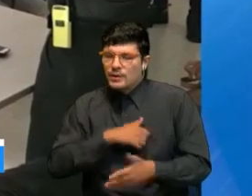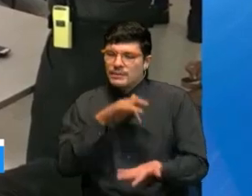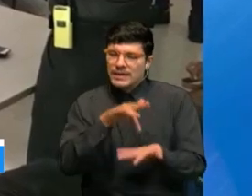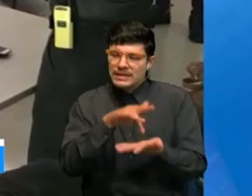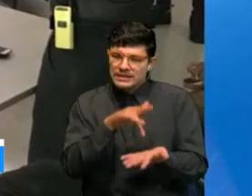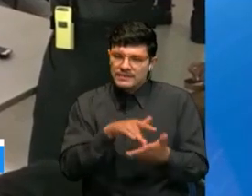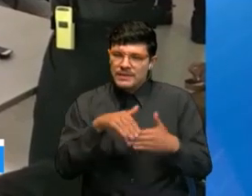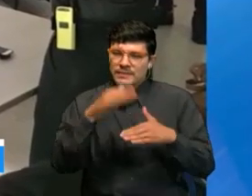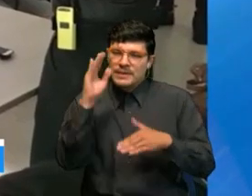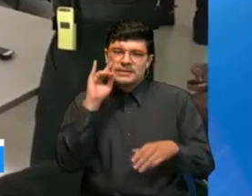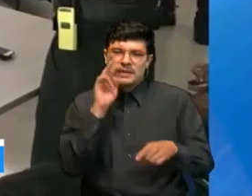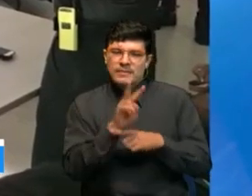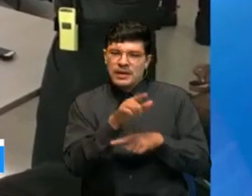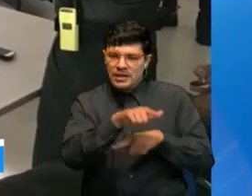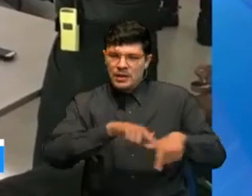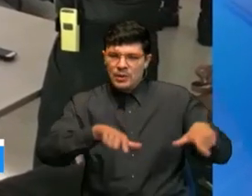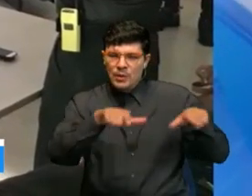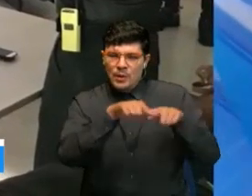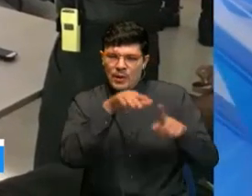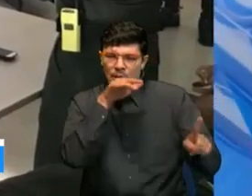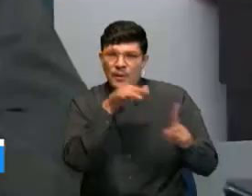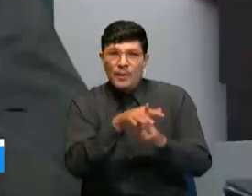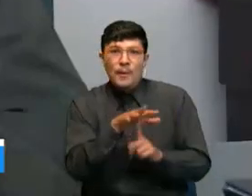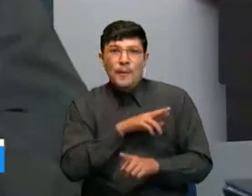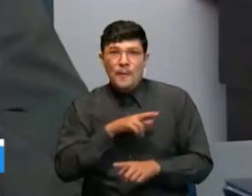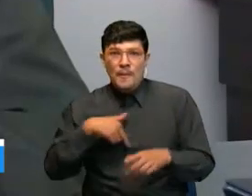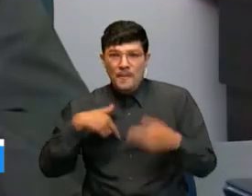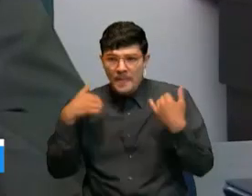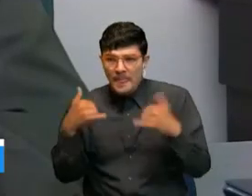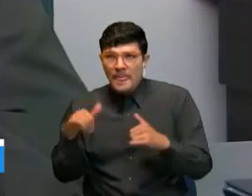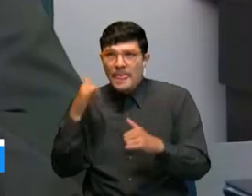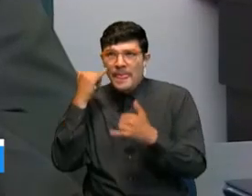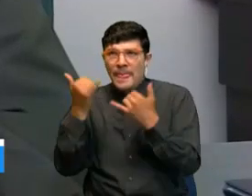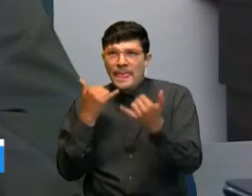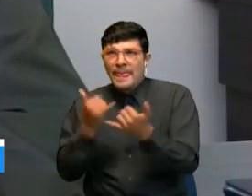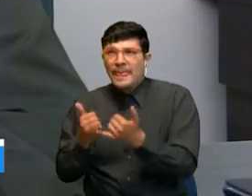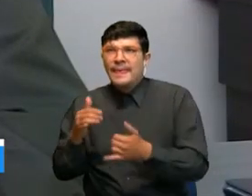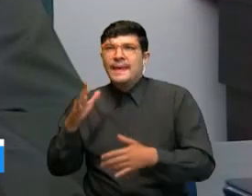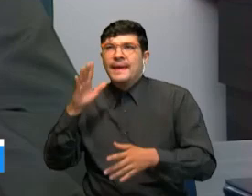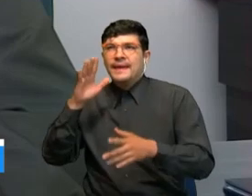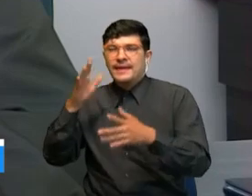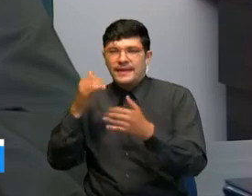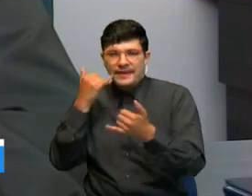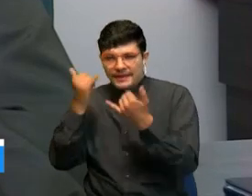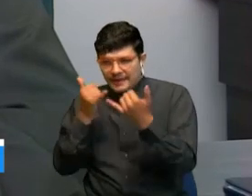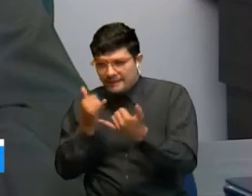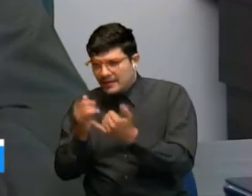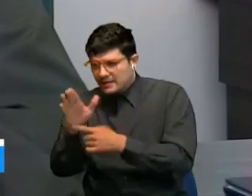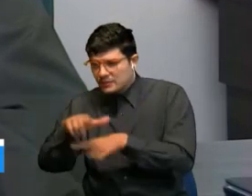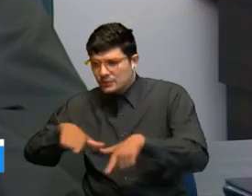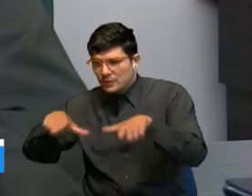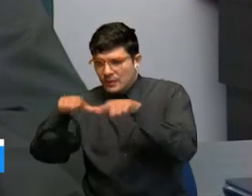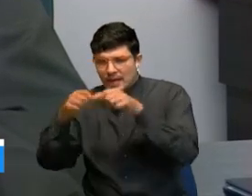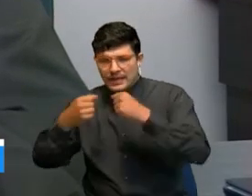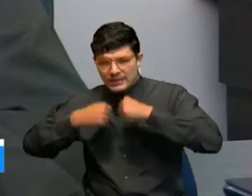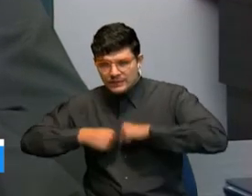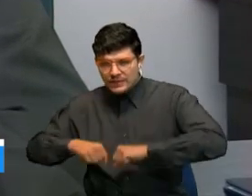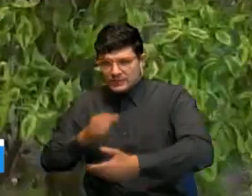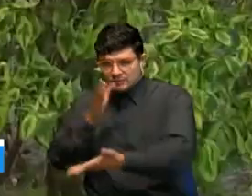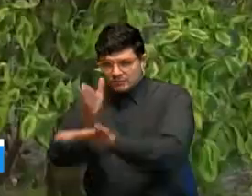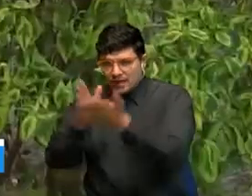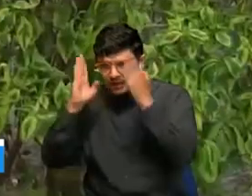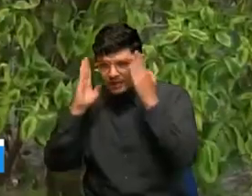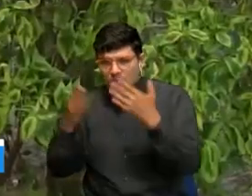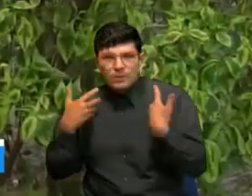de mayor afectación donde estamos focalizando todos nuestros esfuerzos para poder atender cualquier manifestación